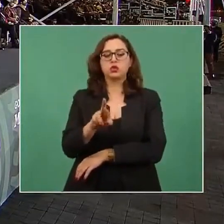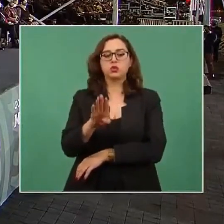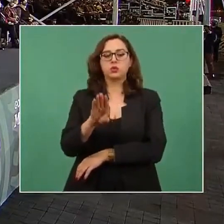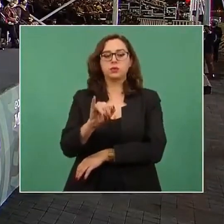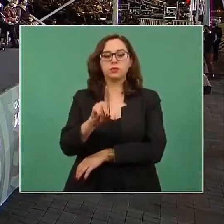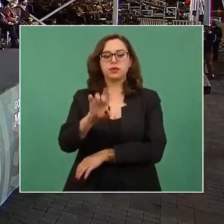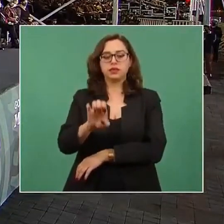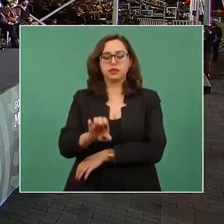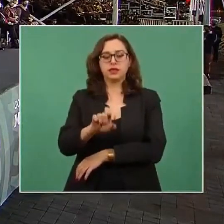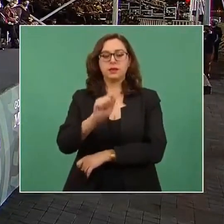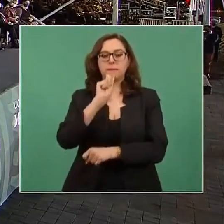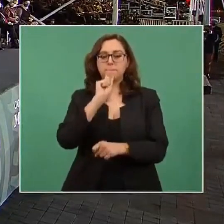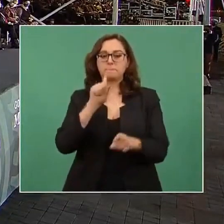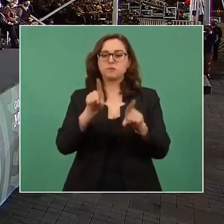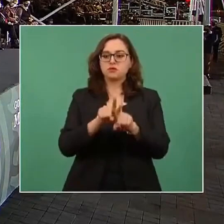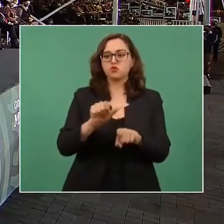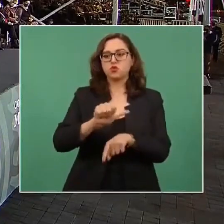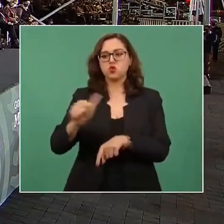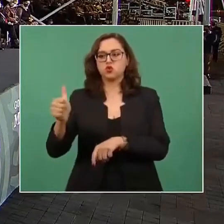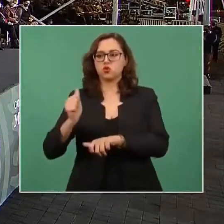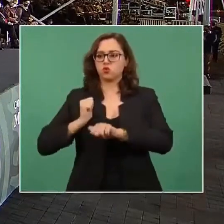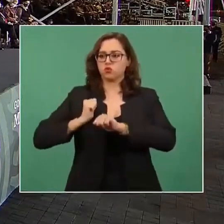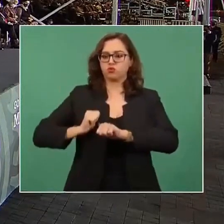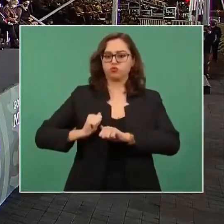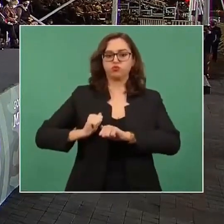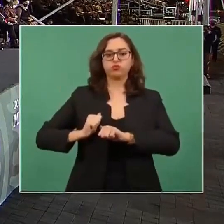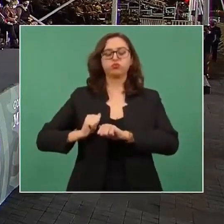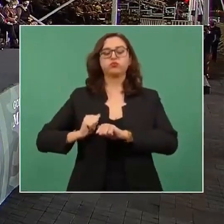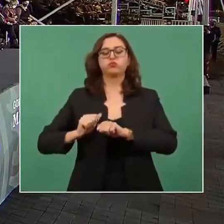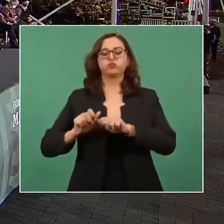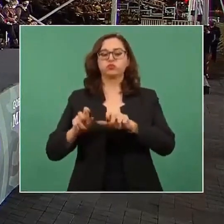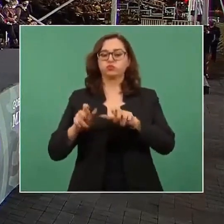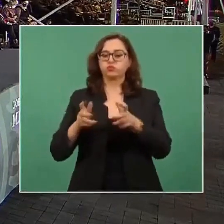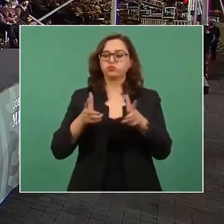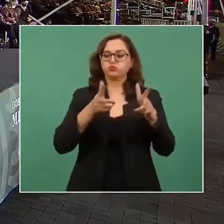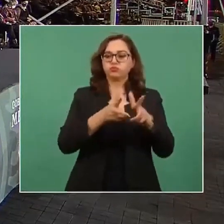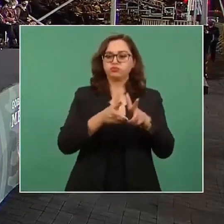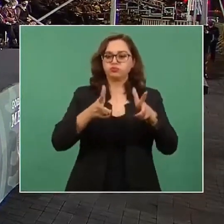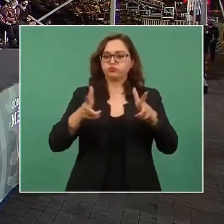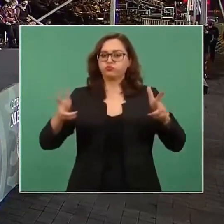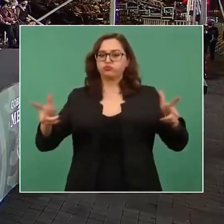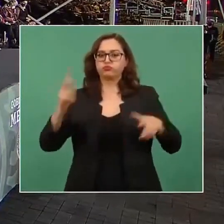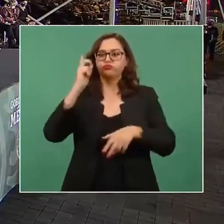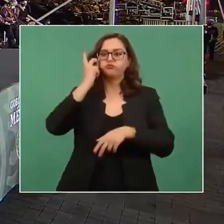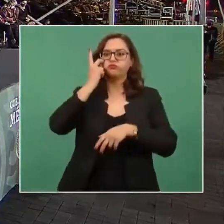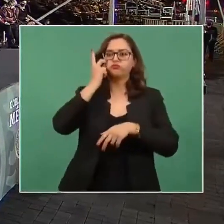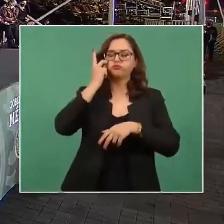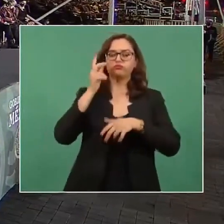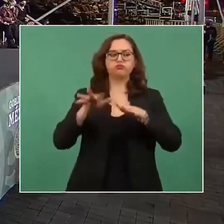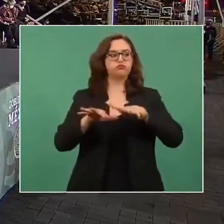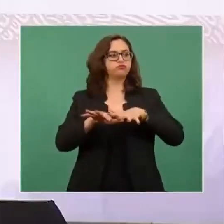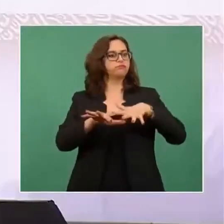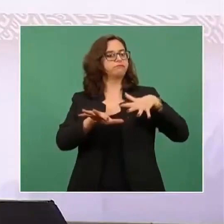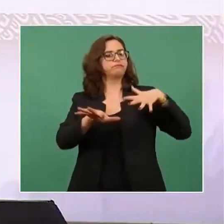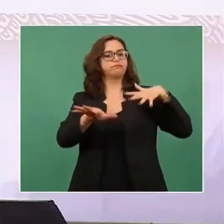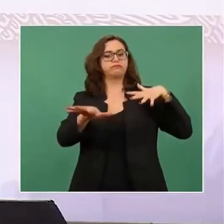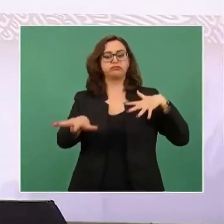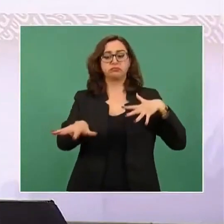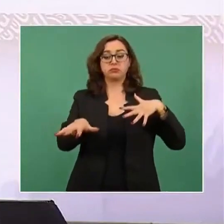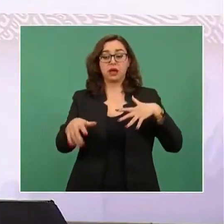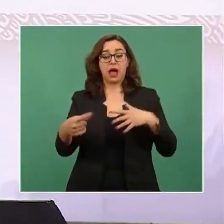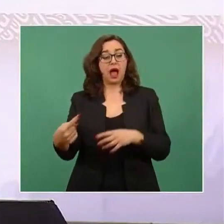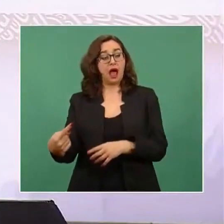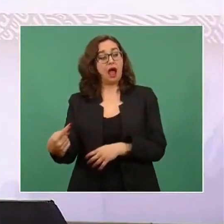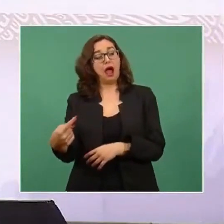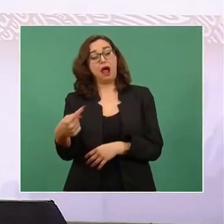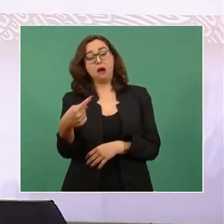los dos, del ejército del rey, bueno, que ya no es del rey, y de los insurgentes, pero no se pone mucho